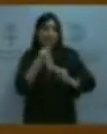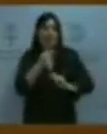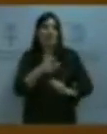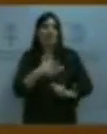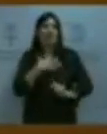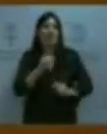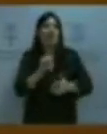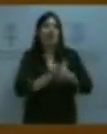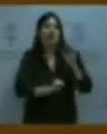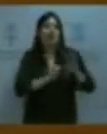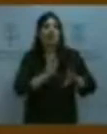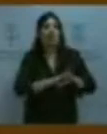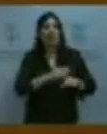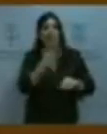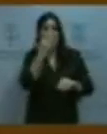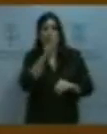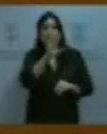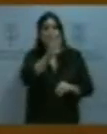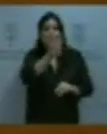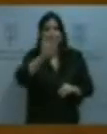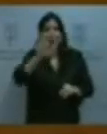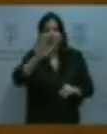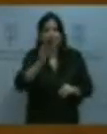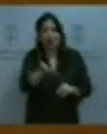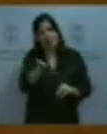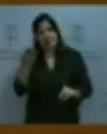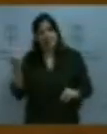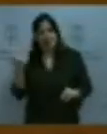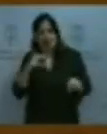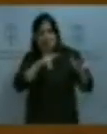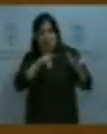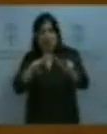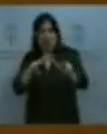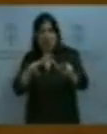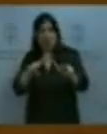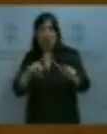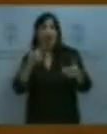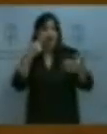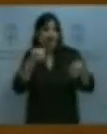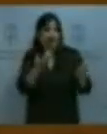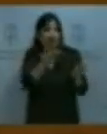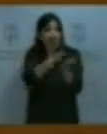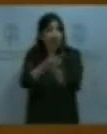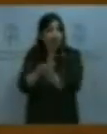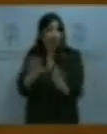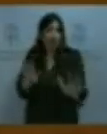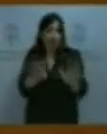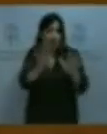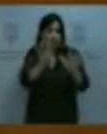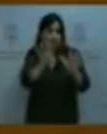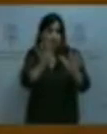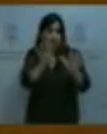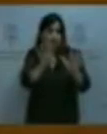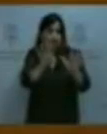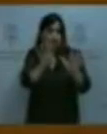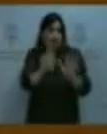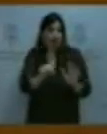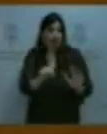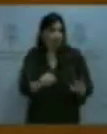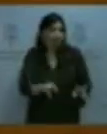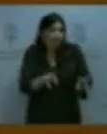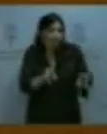Han extraído o abatido 9. Pero esto no es nuevo de este año. Esto no es nuevo del año 2017. Bajo su responsabilidad. Esto